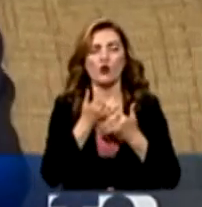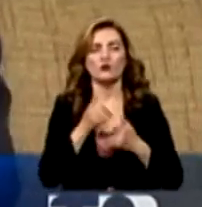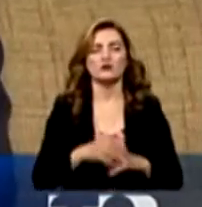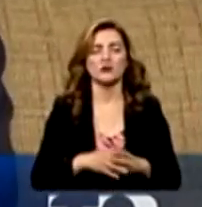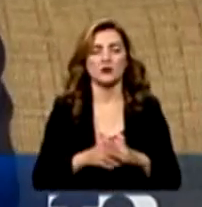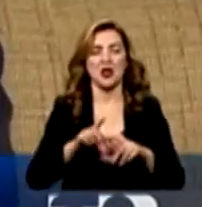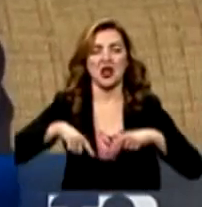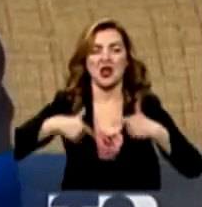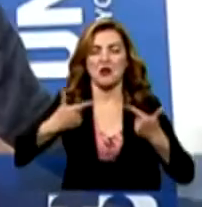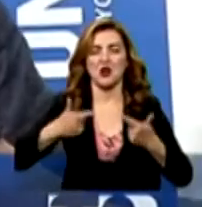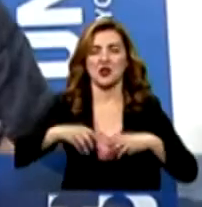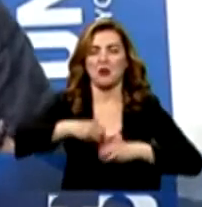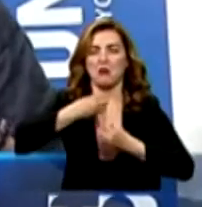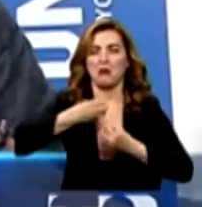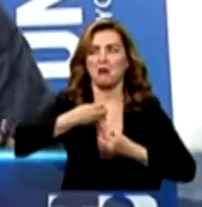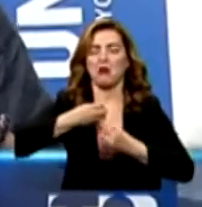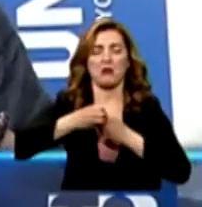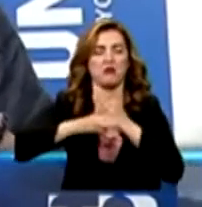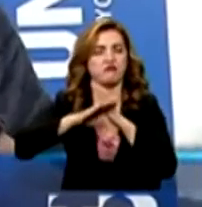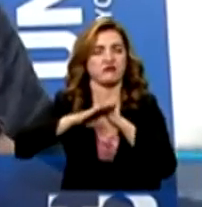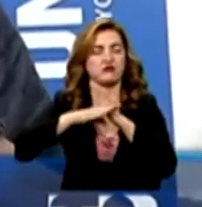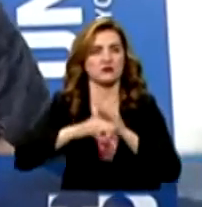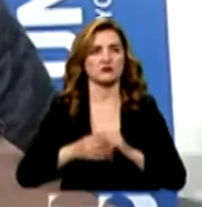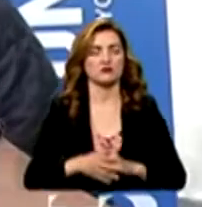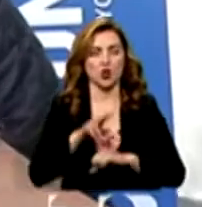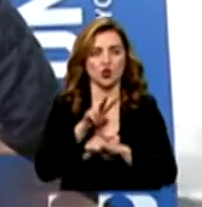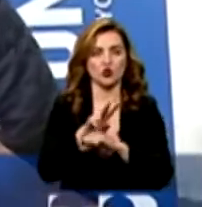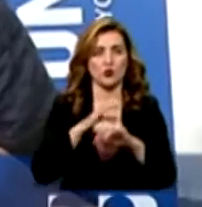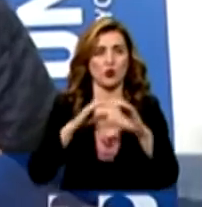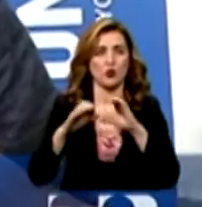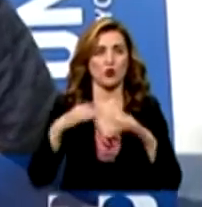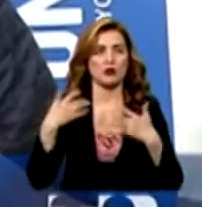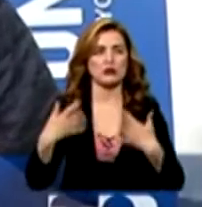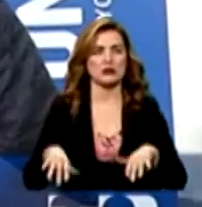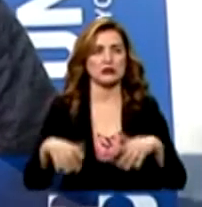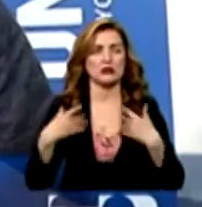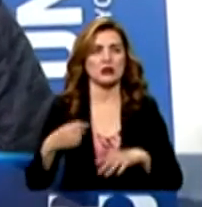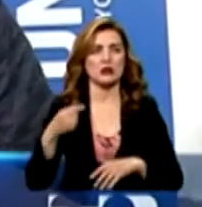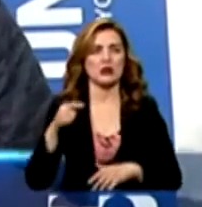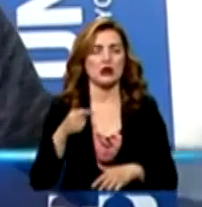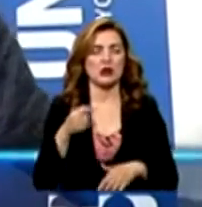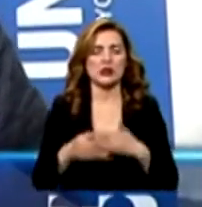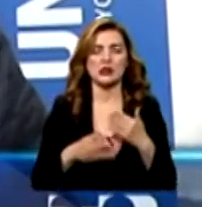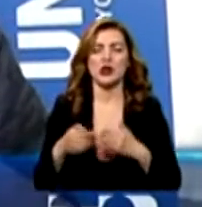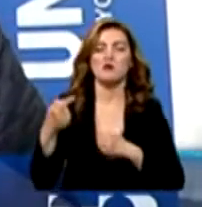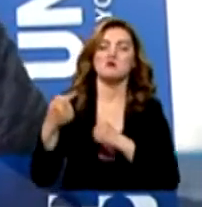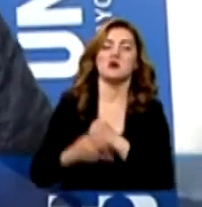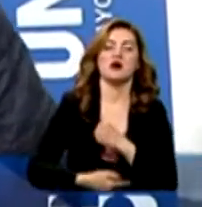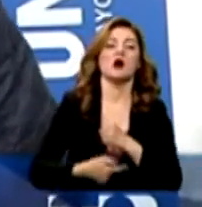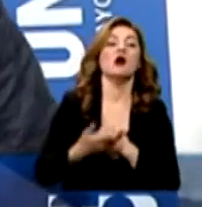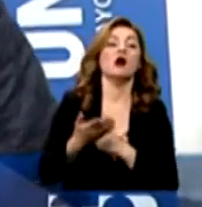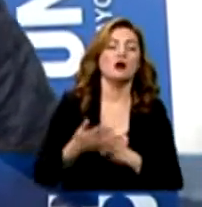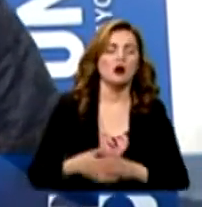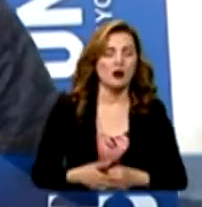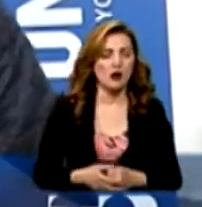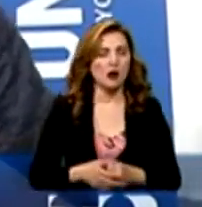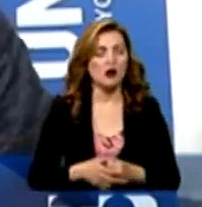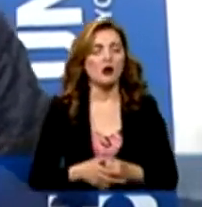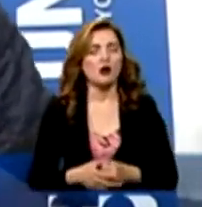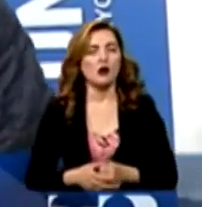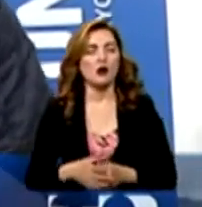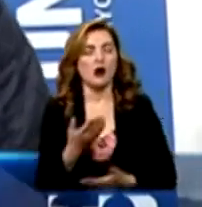la libertad de expresión. Y una supercon que era la que procesaba, juzgaba y cobraba a todos los